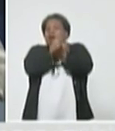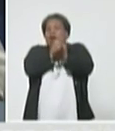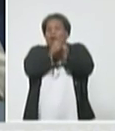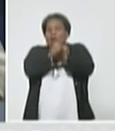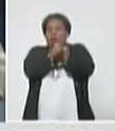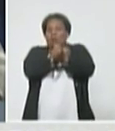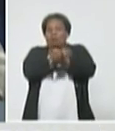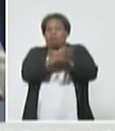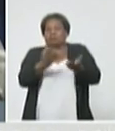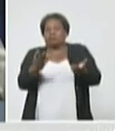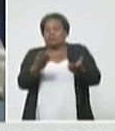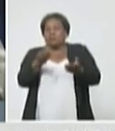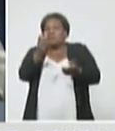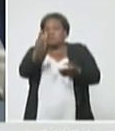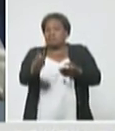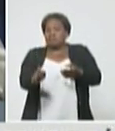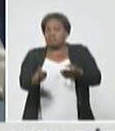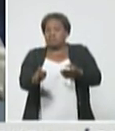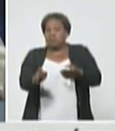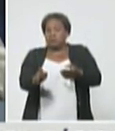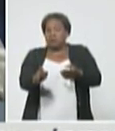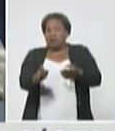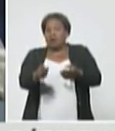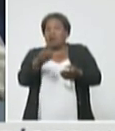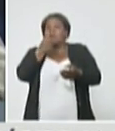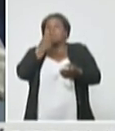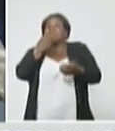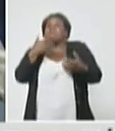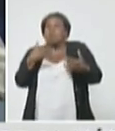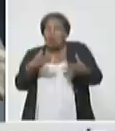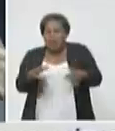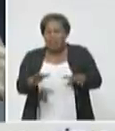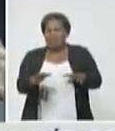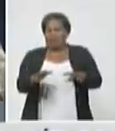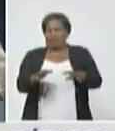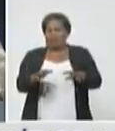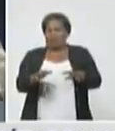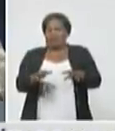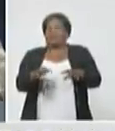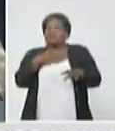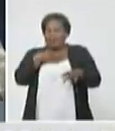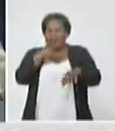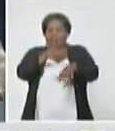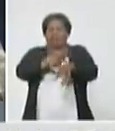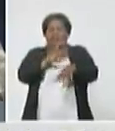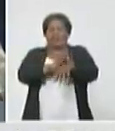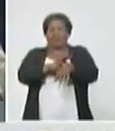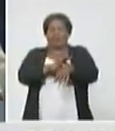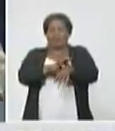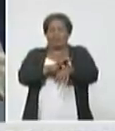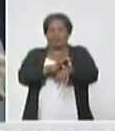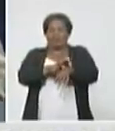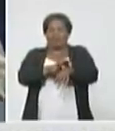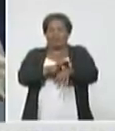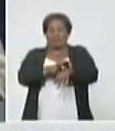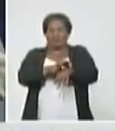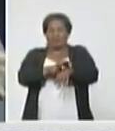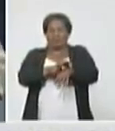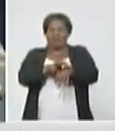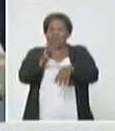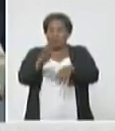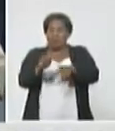tanto, podemos decir que es una persona que tiene grandes probabilidades de tener la enfermedad. Y por lo tanto, un